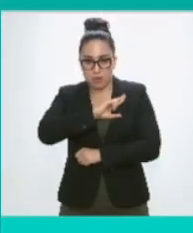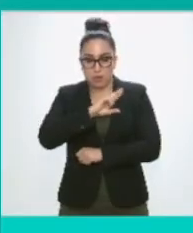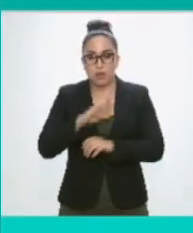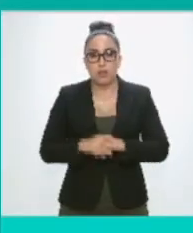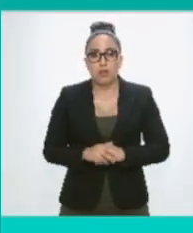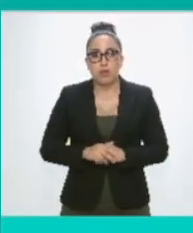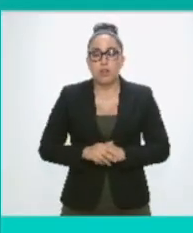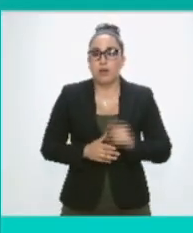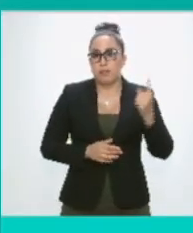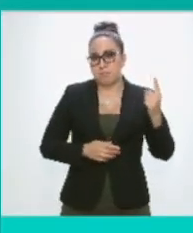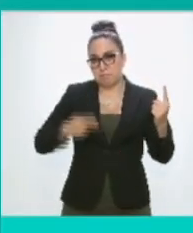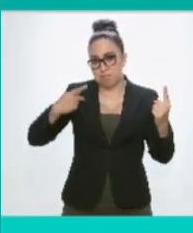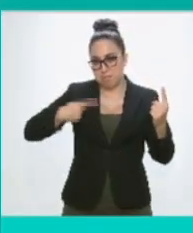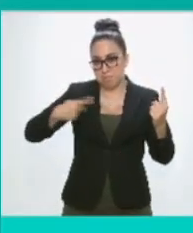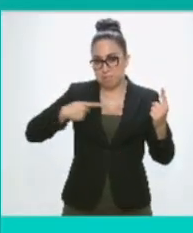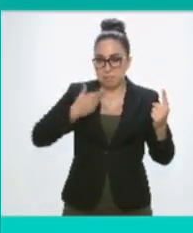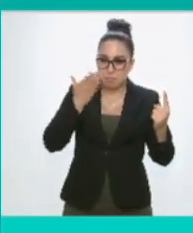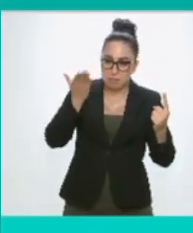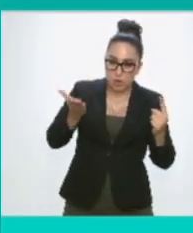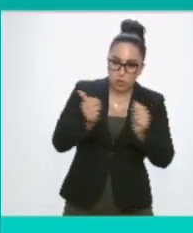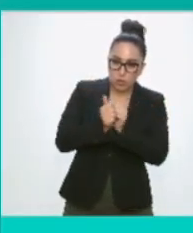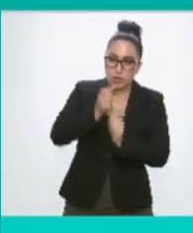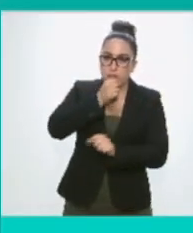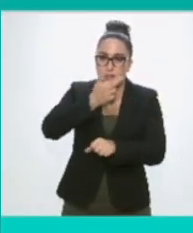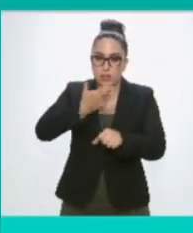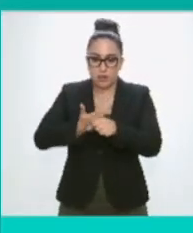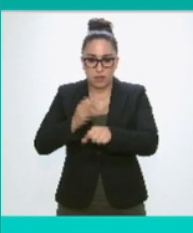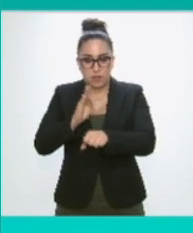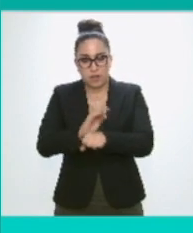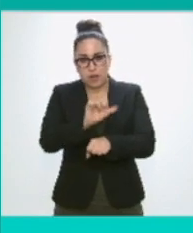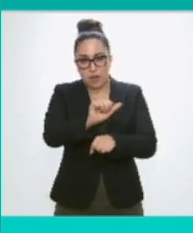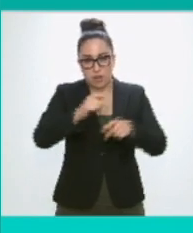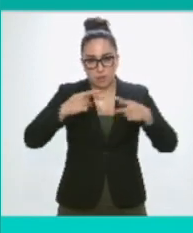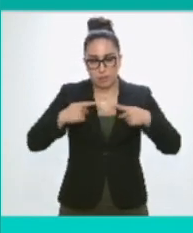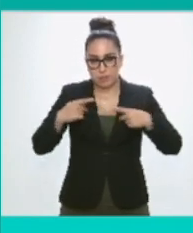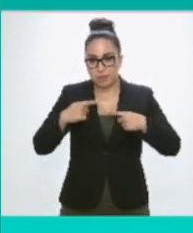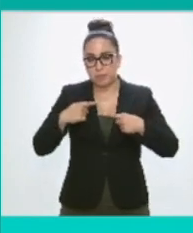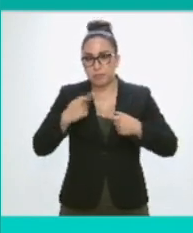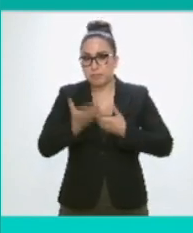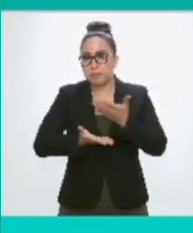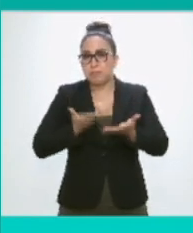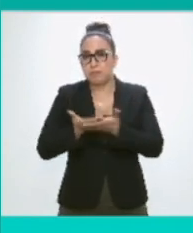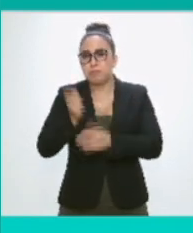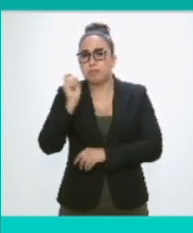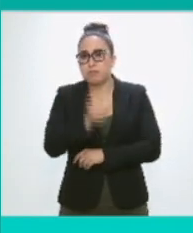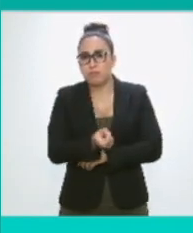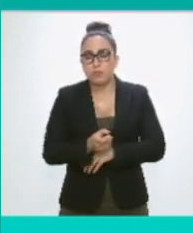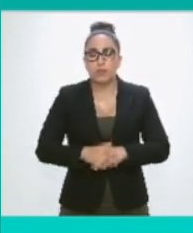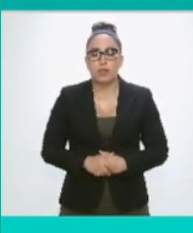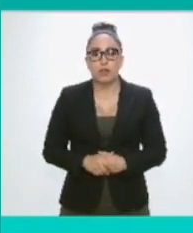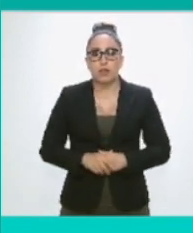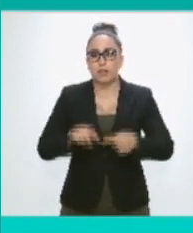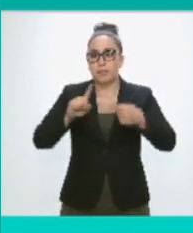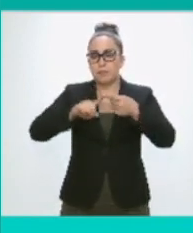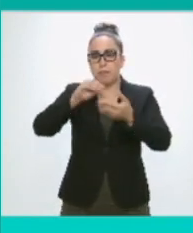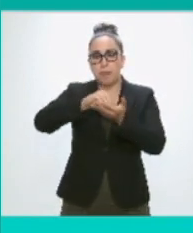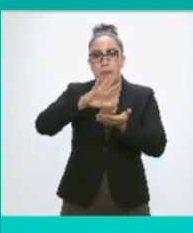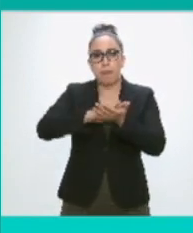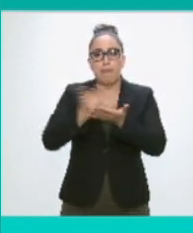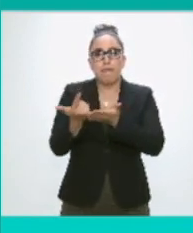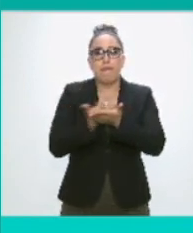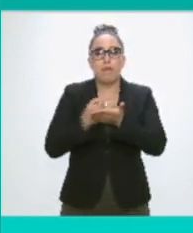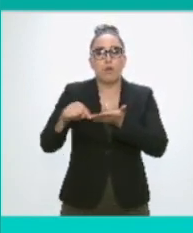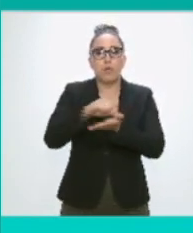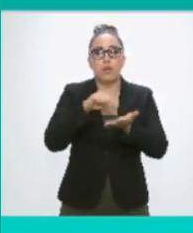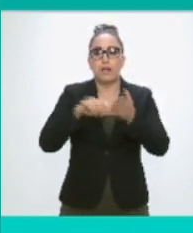una persona solicitó a la Secretaría de Seguridad y protección ciudadana lo siguiente primero lista de estadios